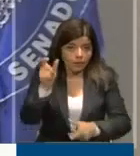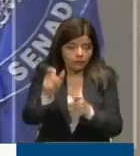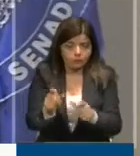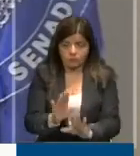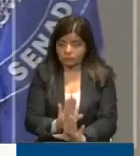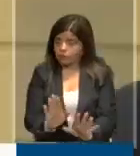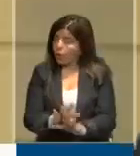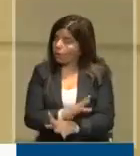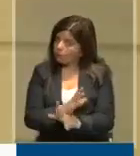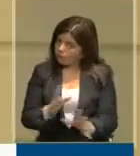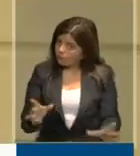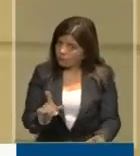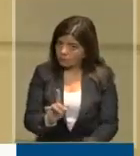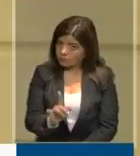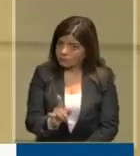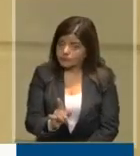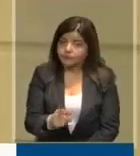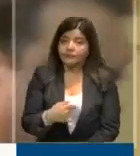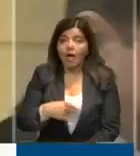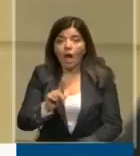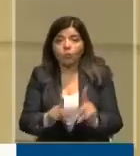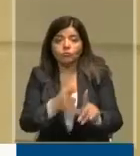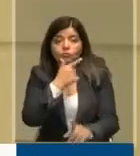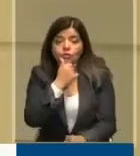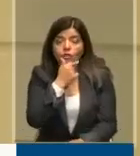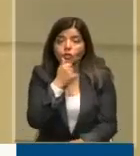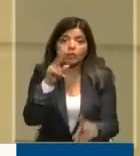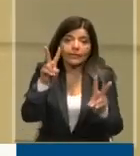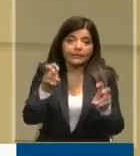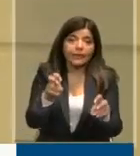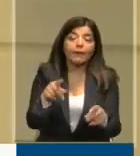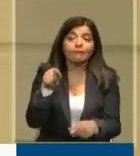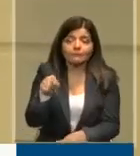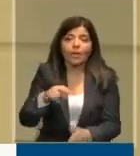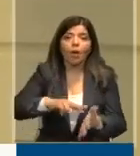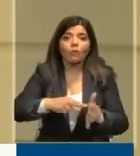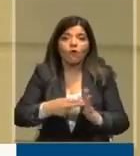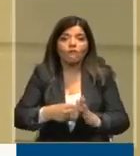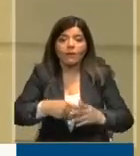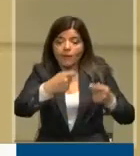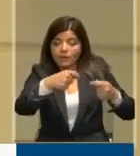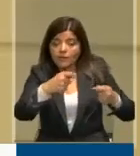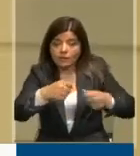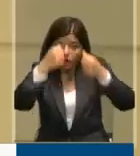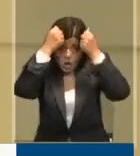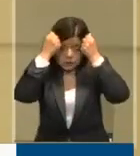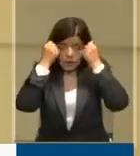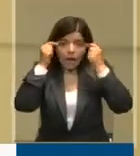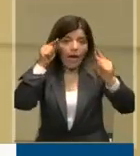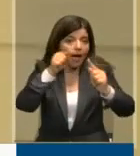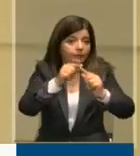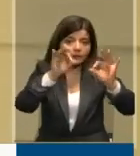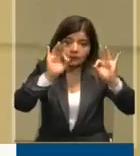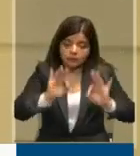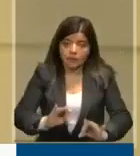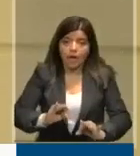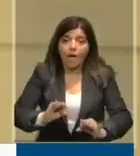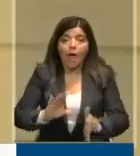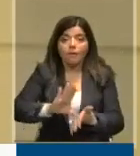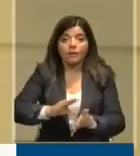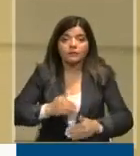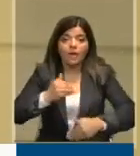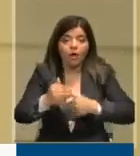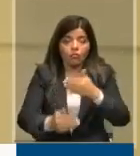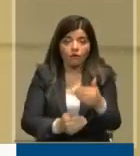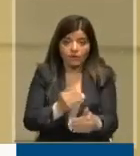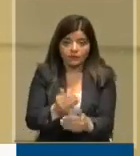parece una exageración. Yo creo que el que tiene dudas en esa materia es porque tiene un problema con calificar el terrorismo como terrorismo. El país ha ido avanzando a